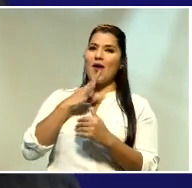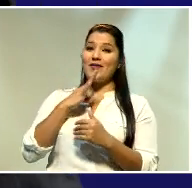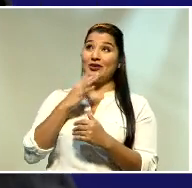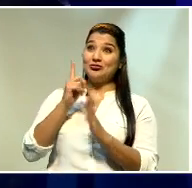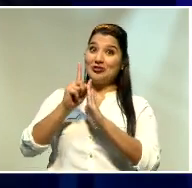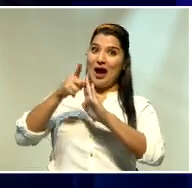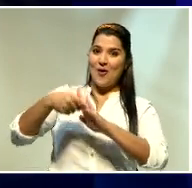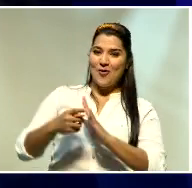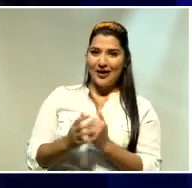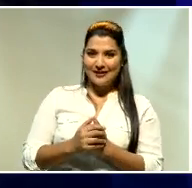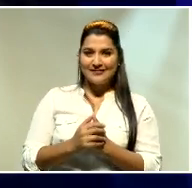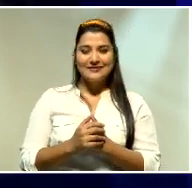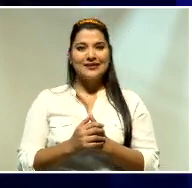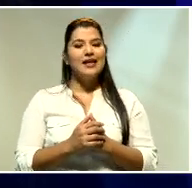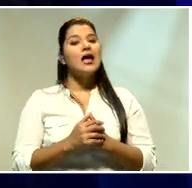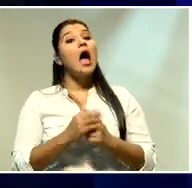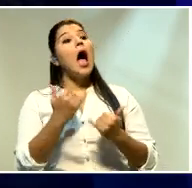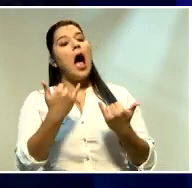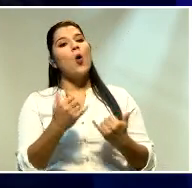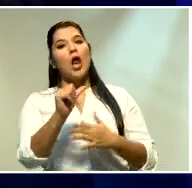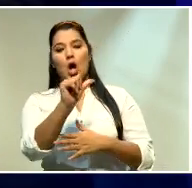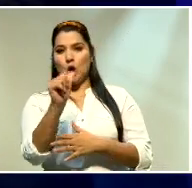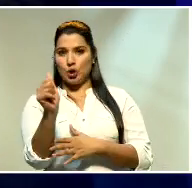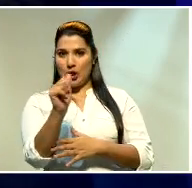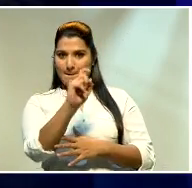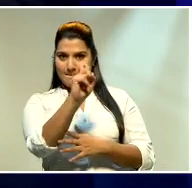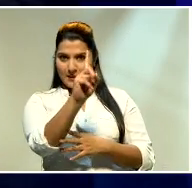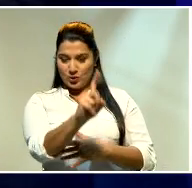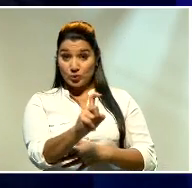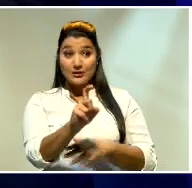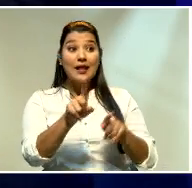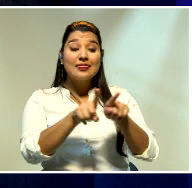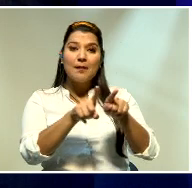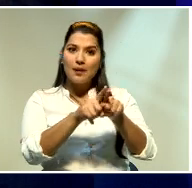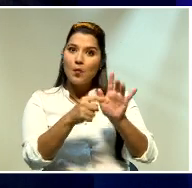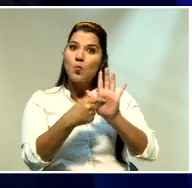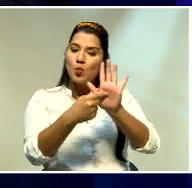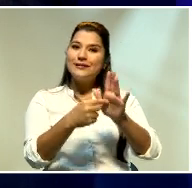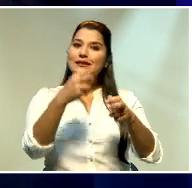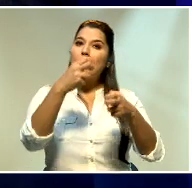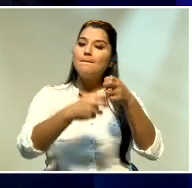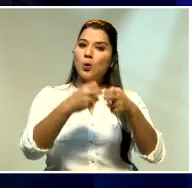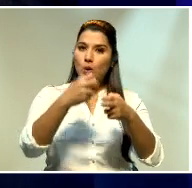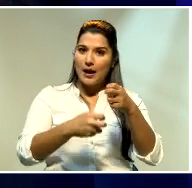una. Vamos con el siguiente que refleja también un problema